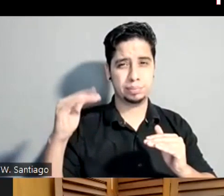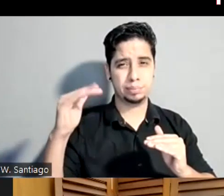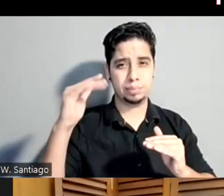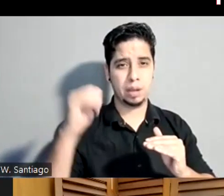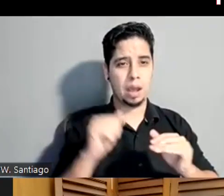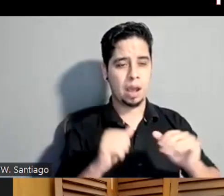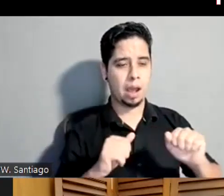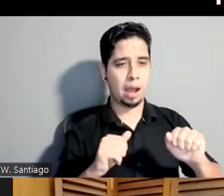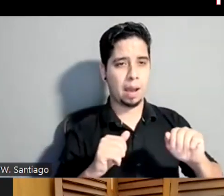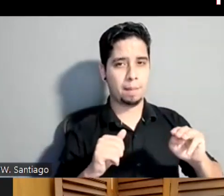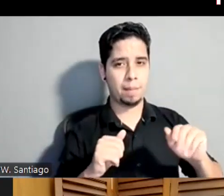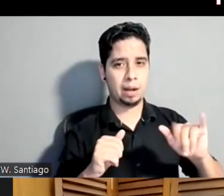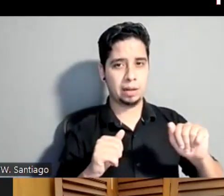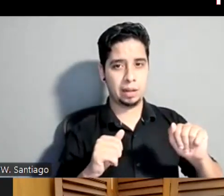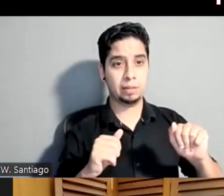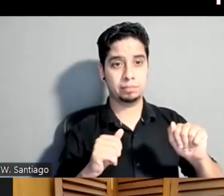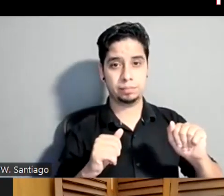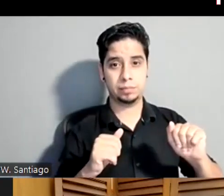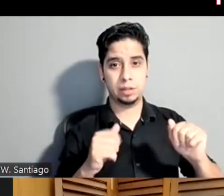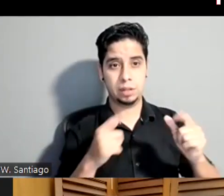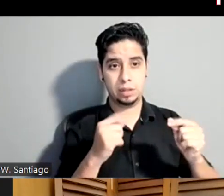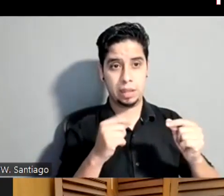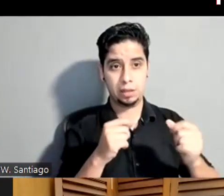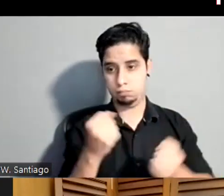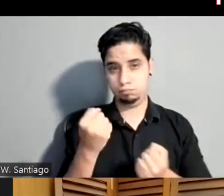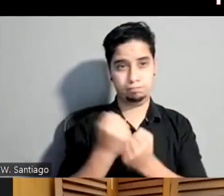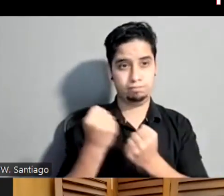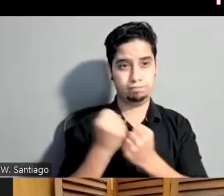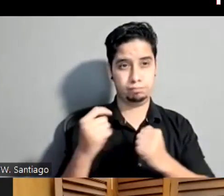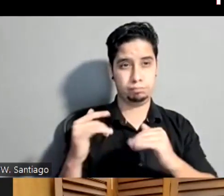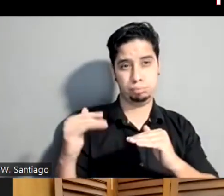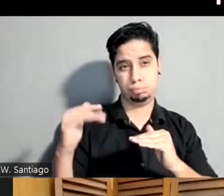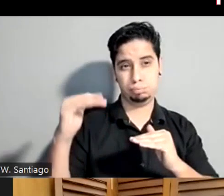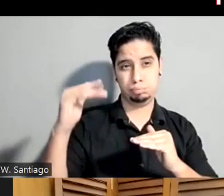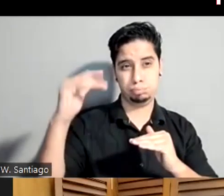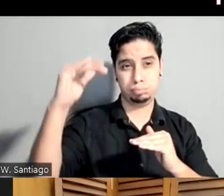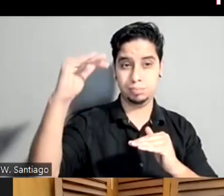bajando, porque lo que hizo ella fue empujar la carrera de Antonio, de su hermano.